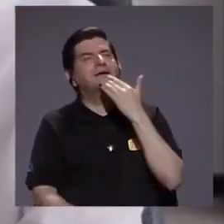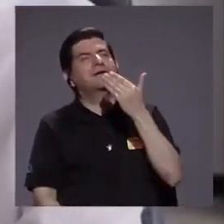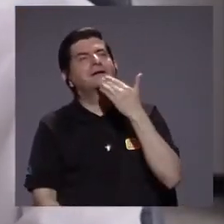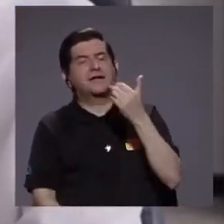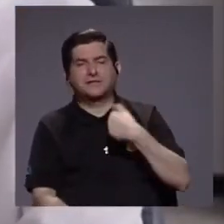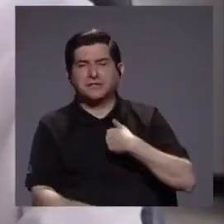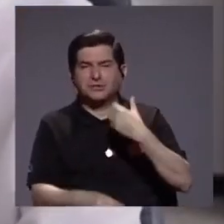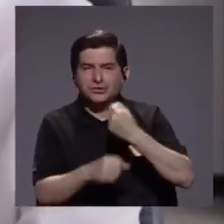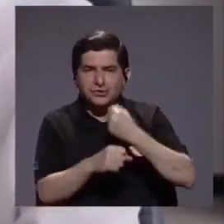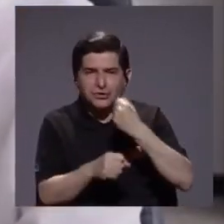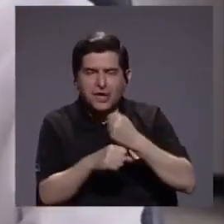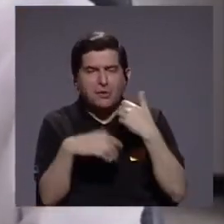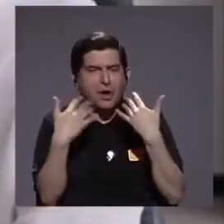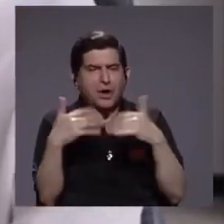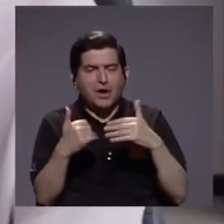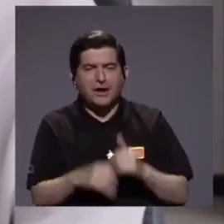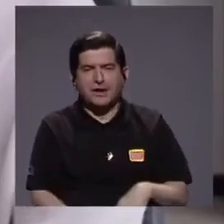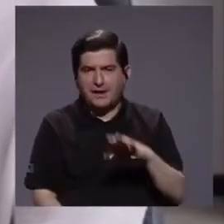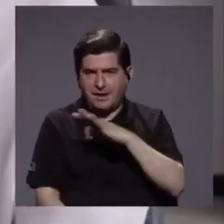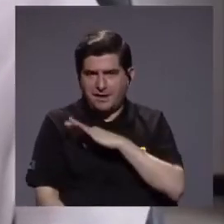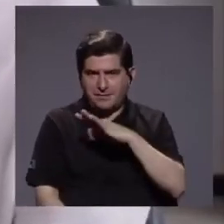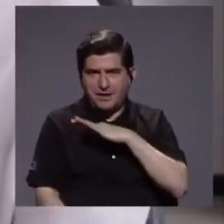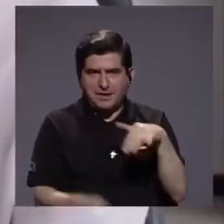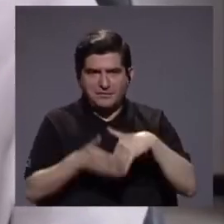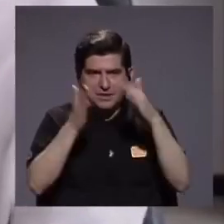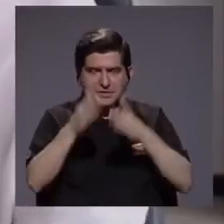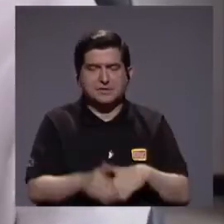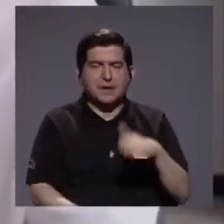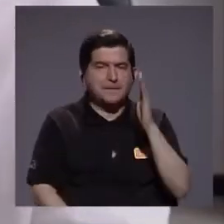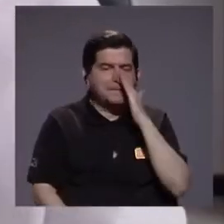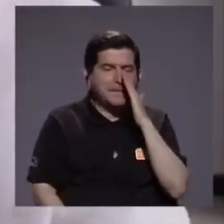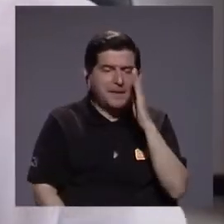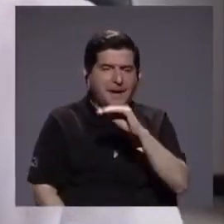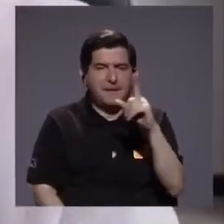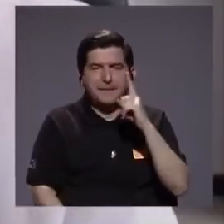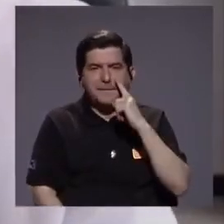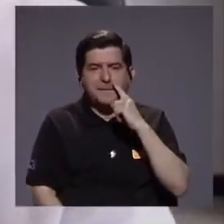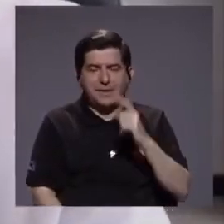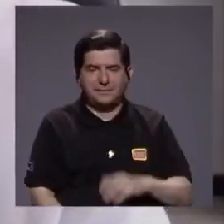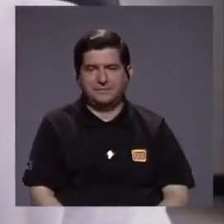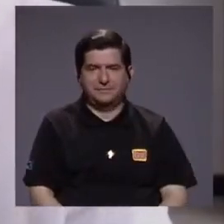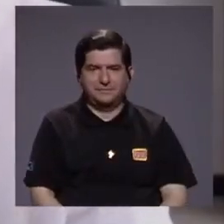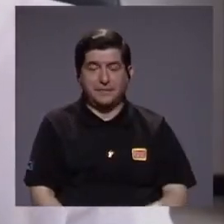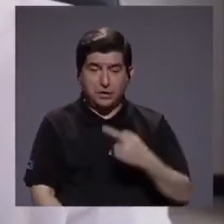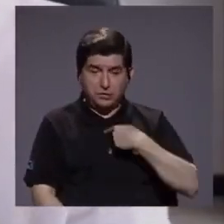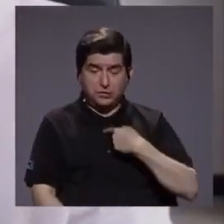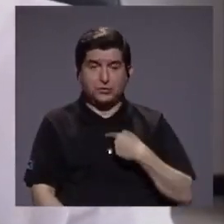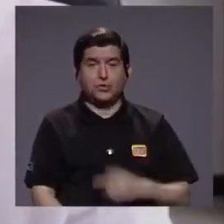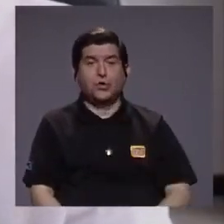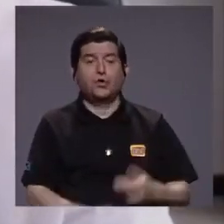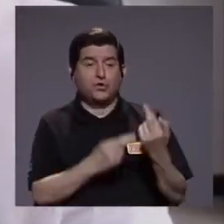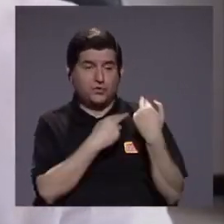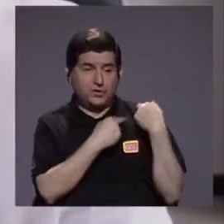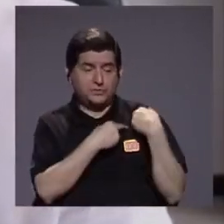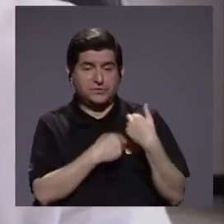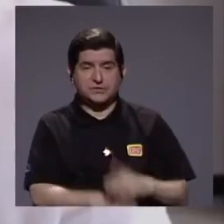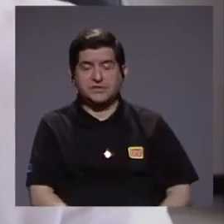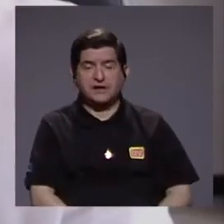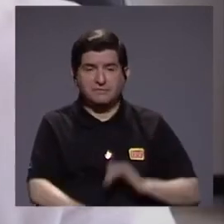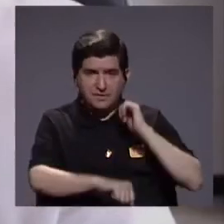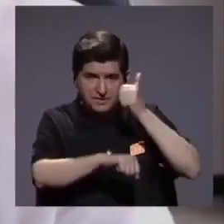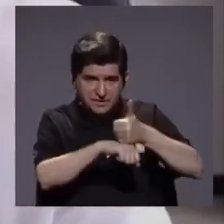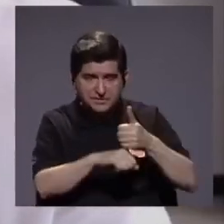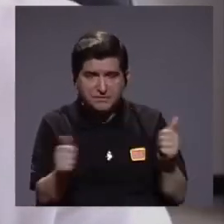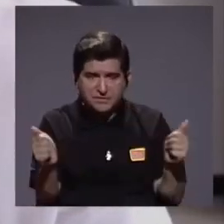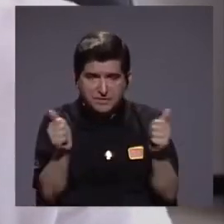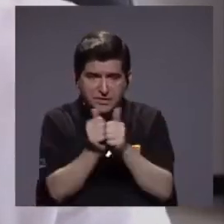haber trabajado mucho en favor de estudiantes, madres y padres, porque yo me encargué de llevar, de crear, en